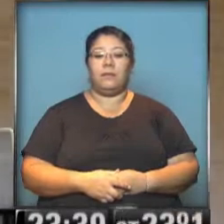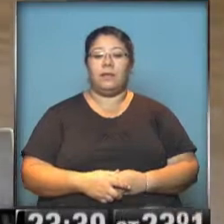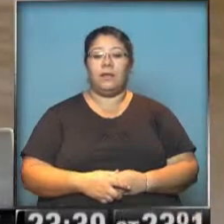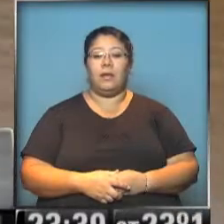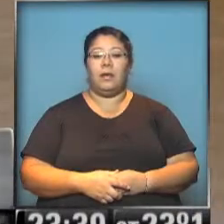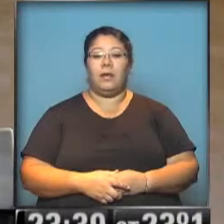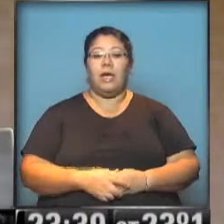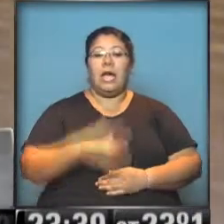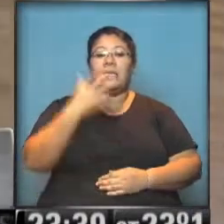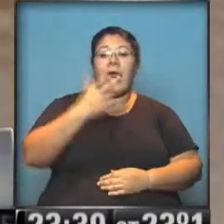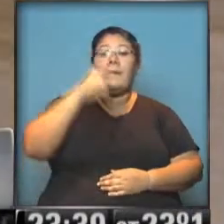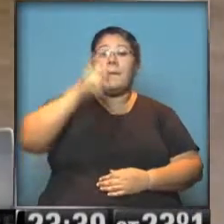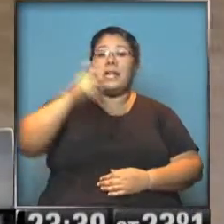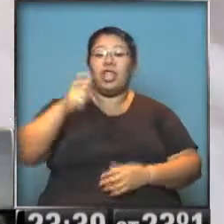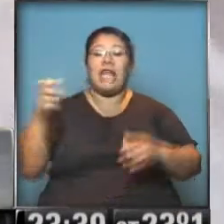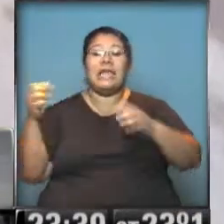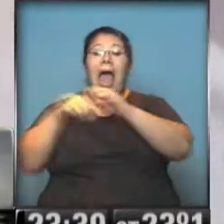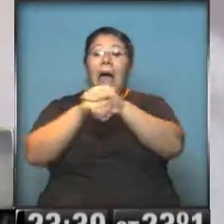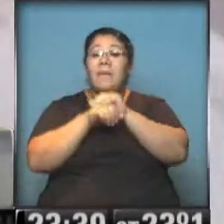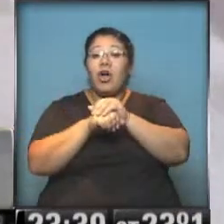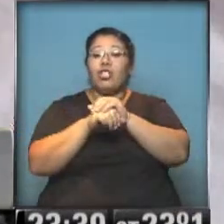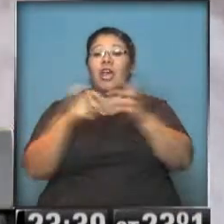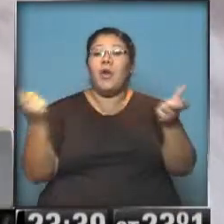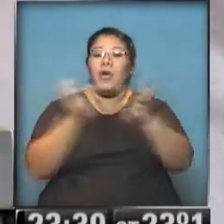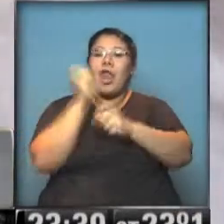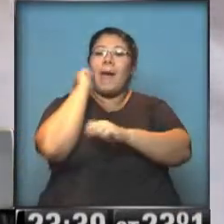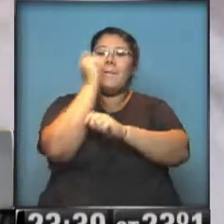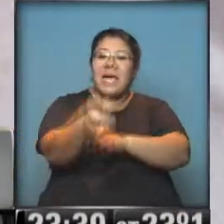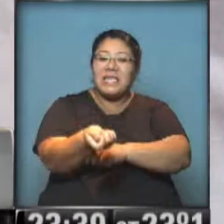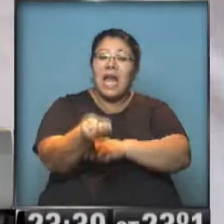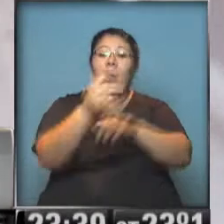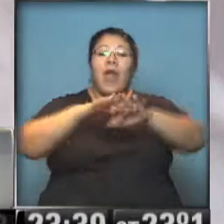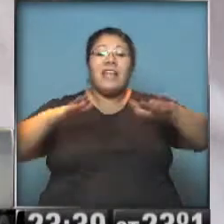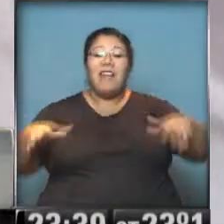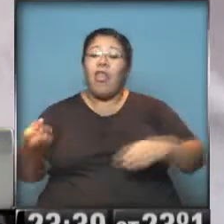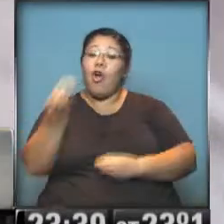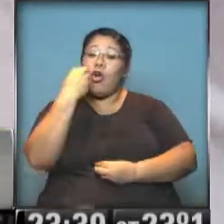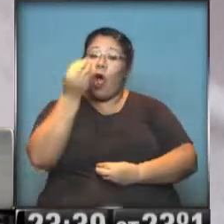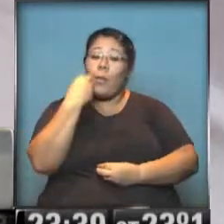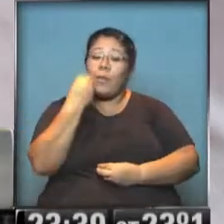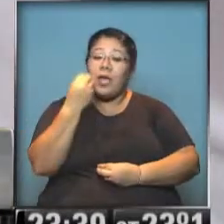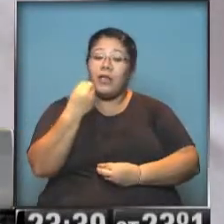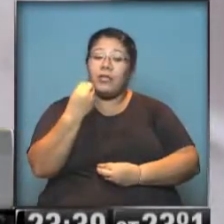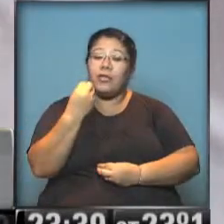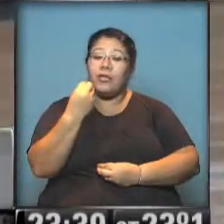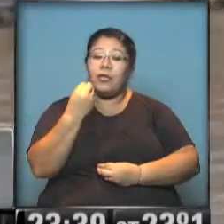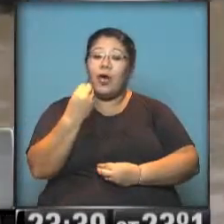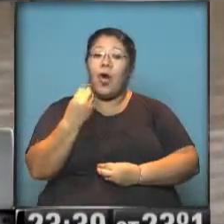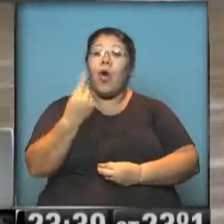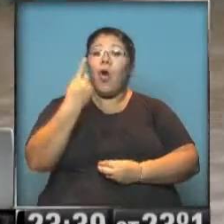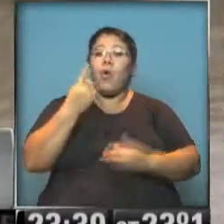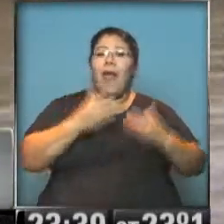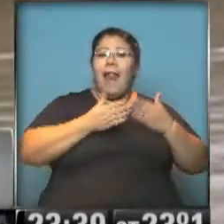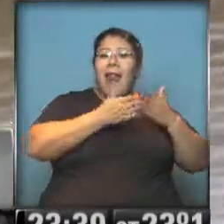Tres amigos que se habían reunido a pescar en el Delta y estaban comiendo un asado en un claro, fueron atacados desde una lancha por un grupo